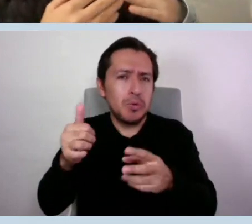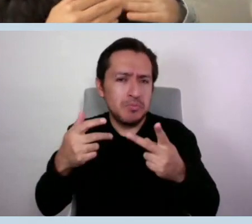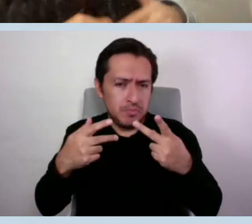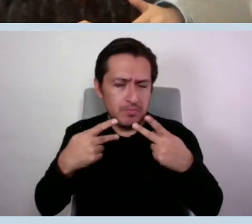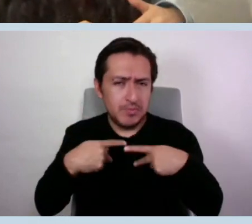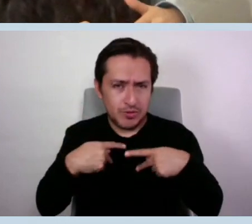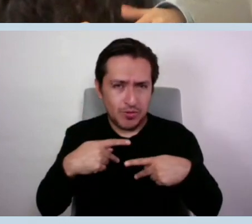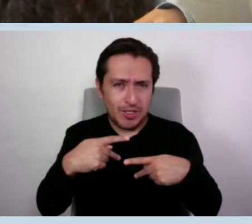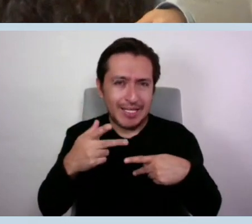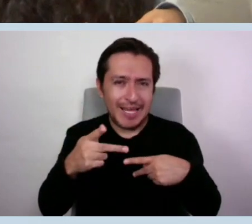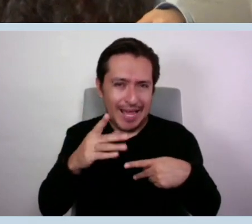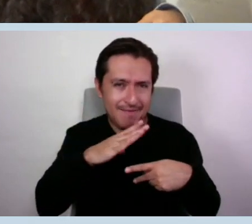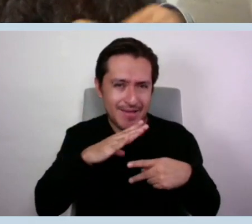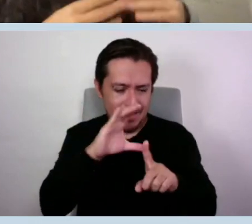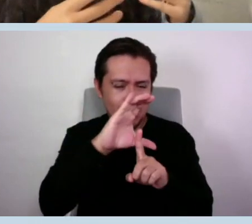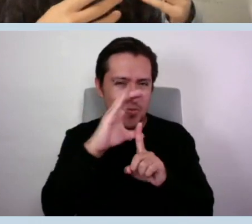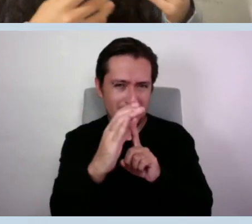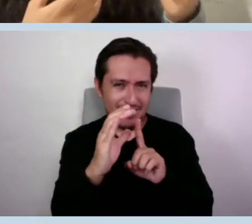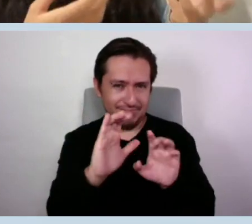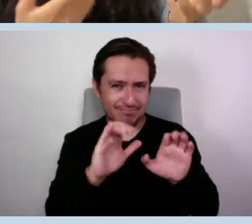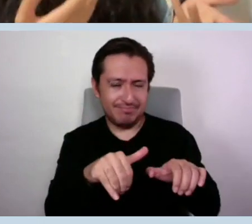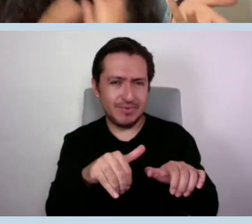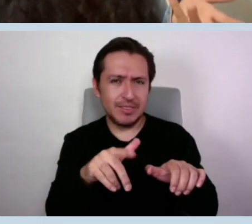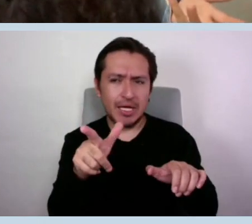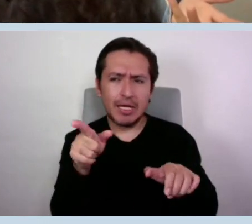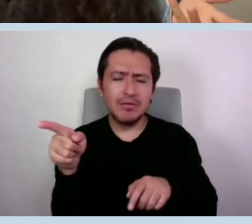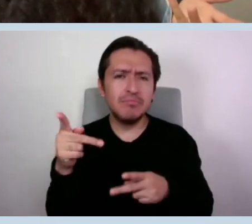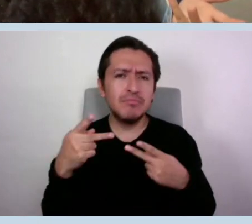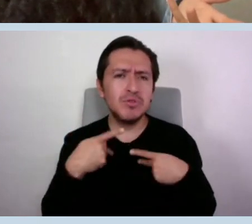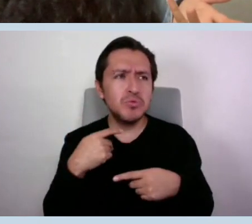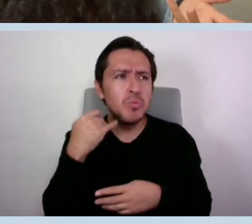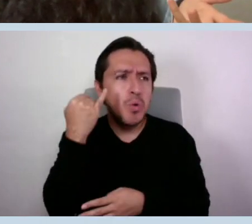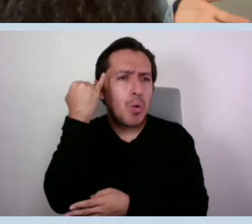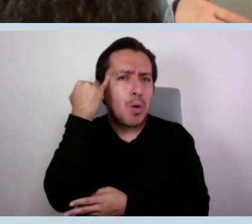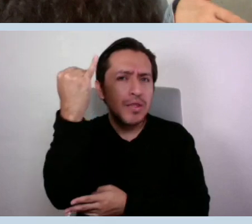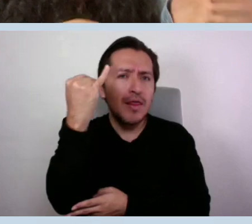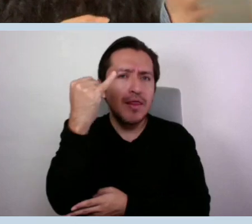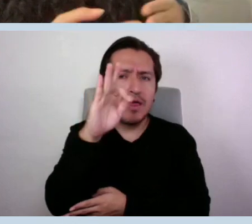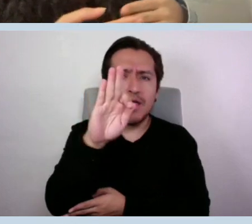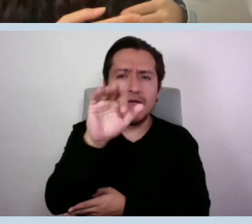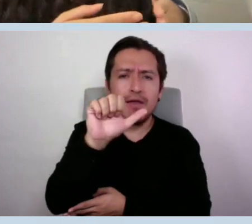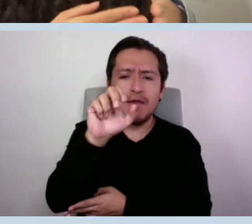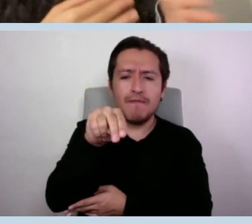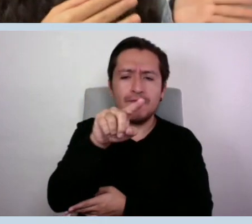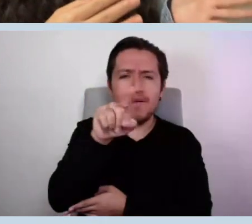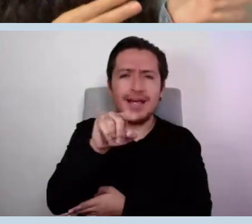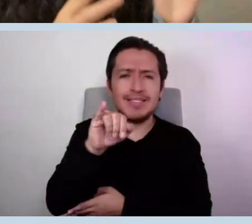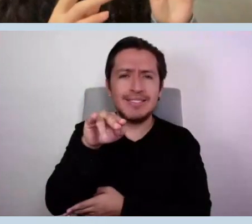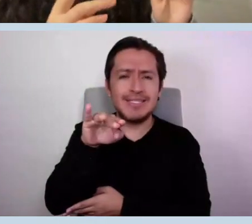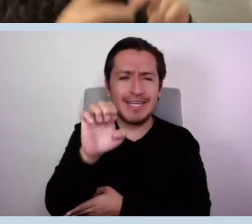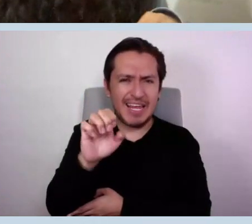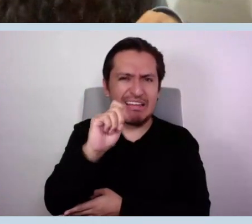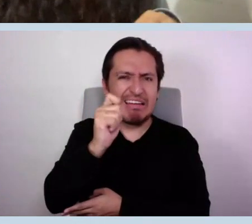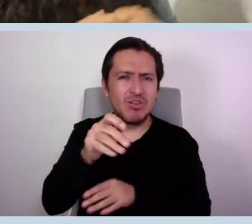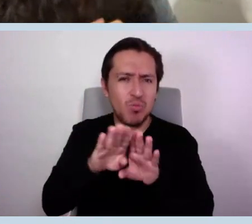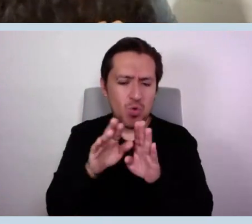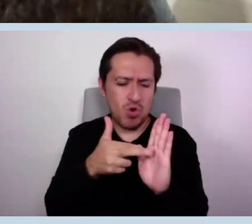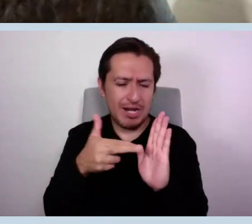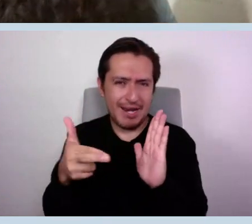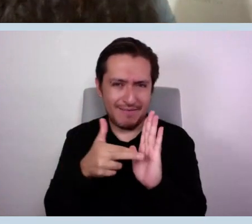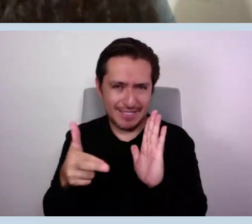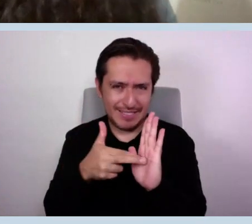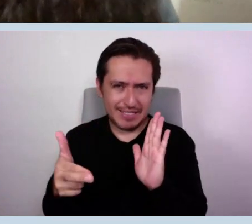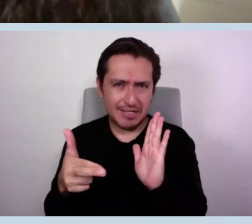parte de la comitiva durante dos años lanzó la idea de hacer un fan cine para entregarlo a las escuelas que ya se sabía que iban a volver